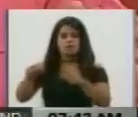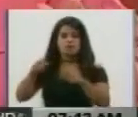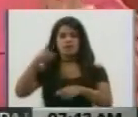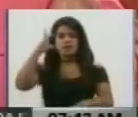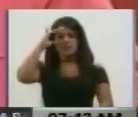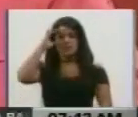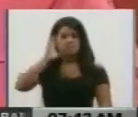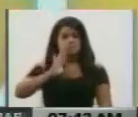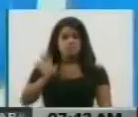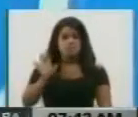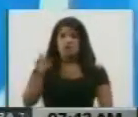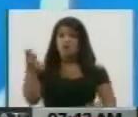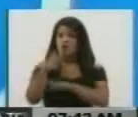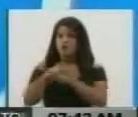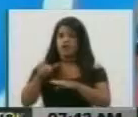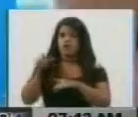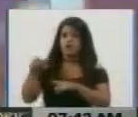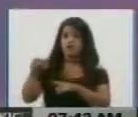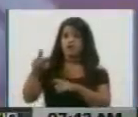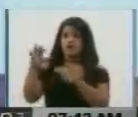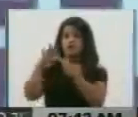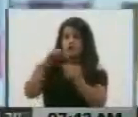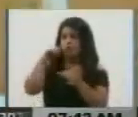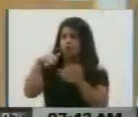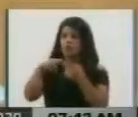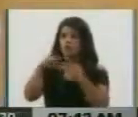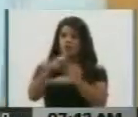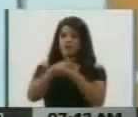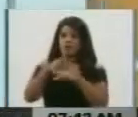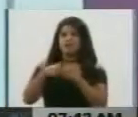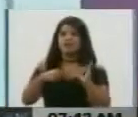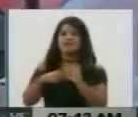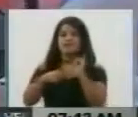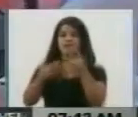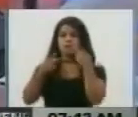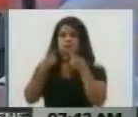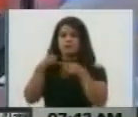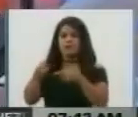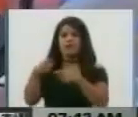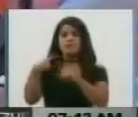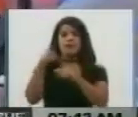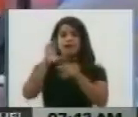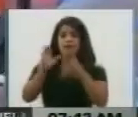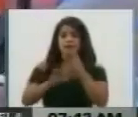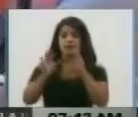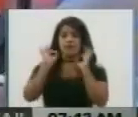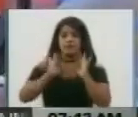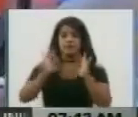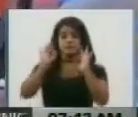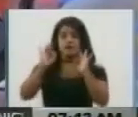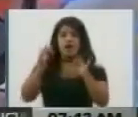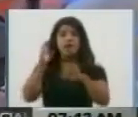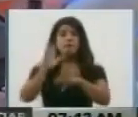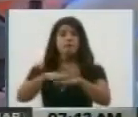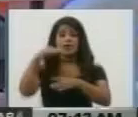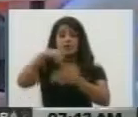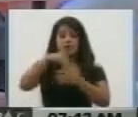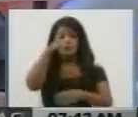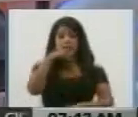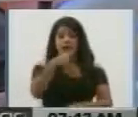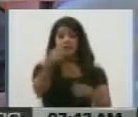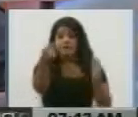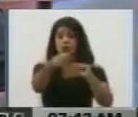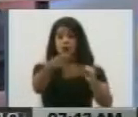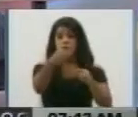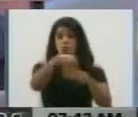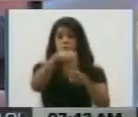gobierno de izquierda, con sus matices y sus características particulares, porque ahí dentro del Brasil también hay una discusión. Acá mismo, João Pedro